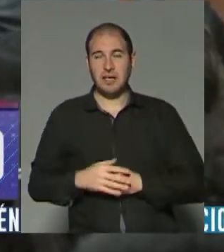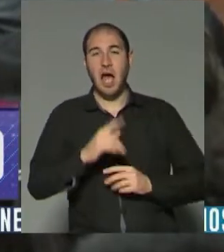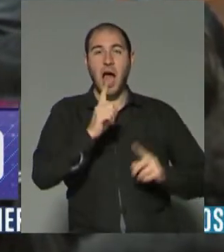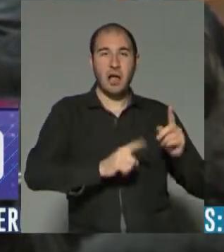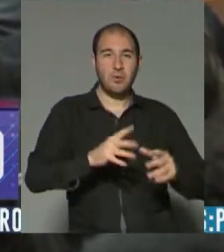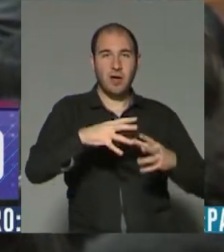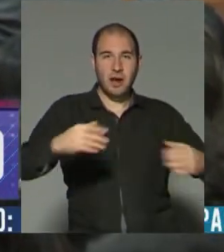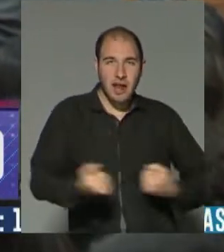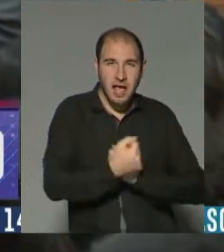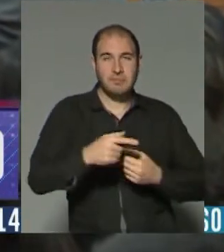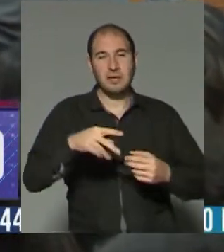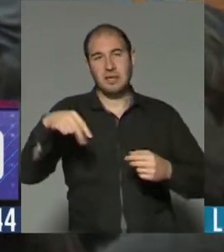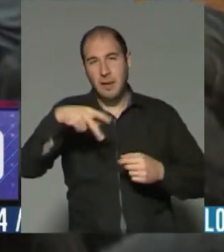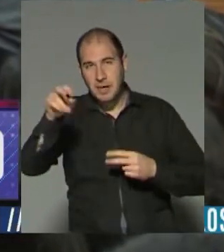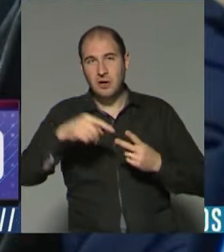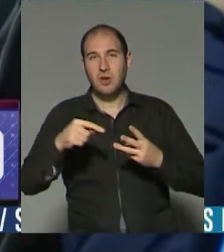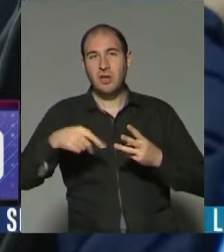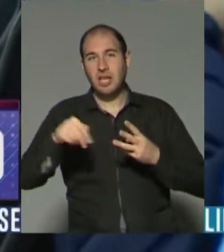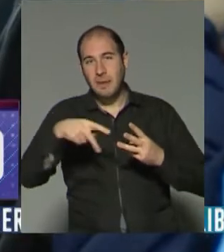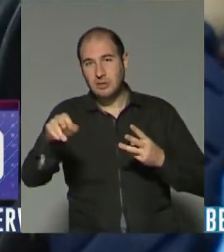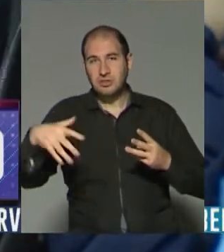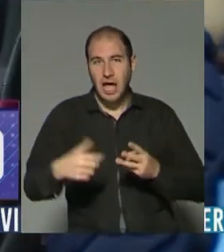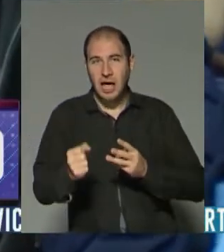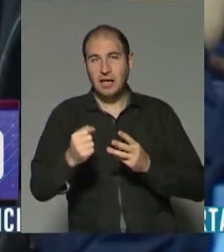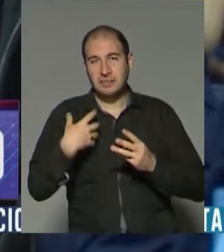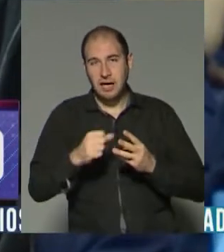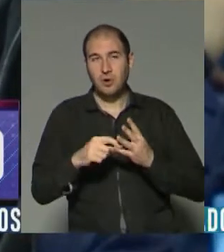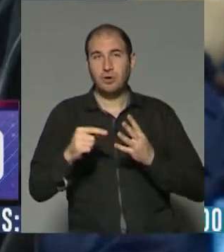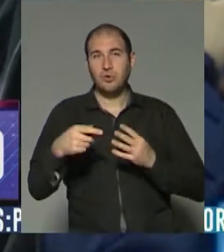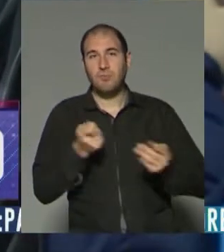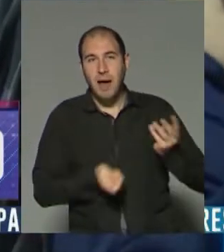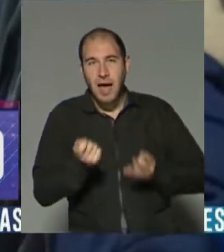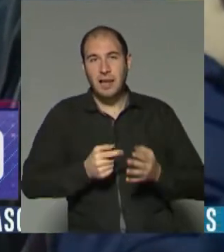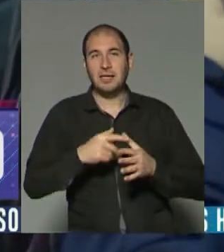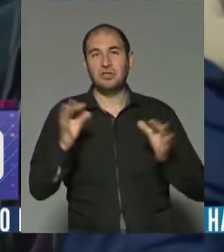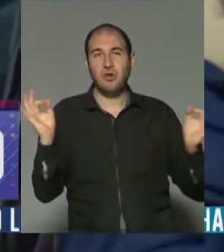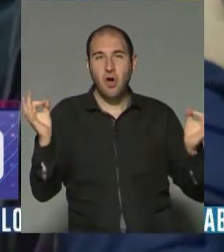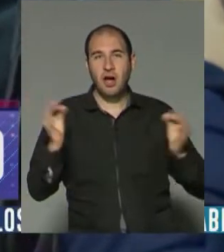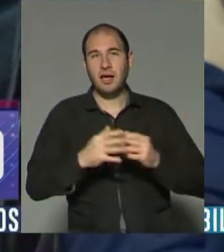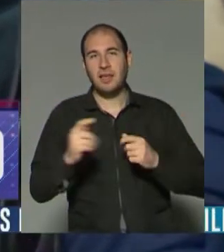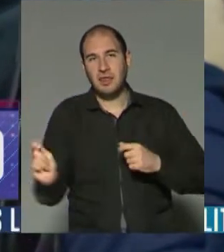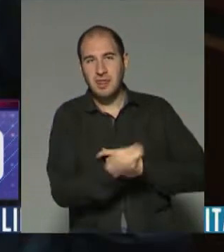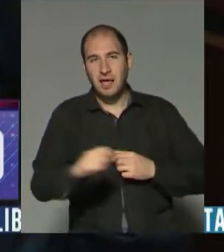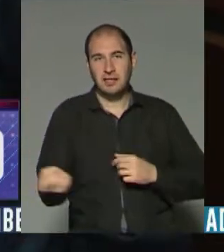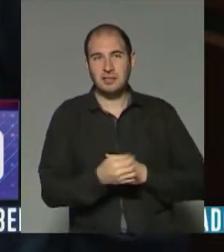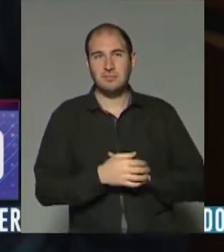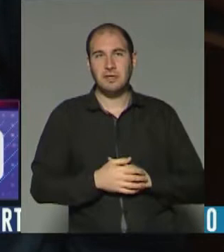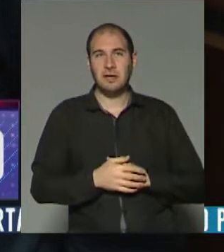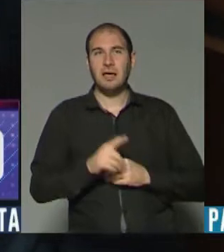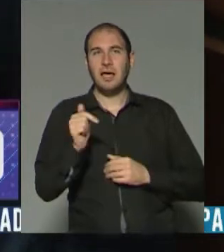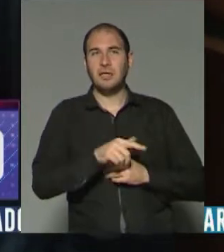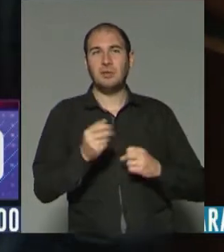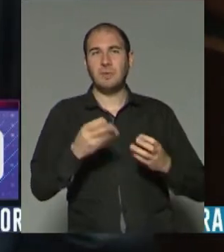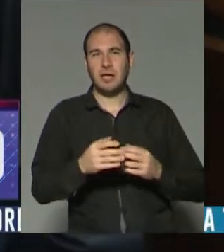van a tener rugby, senderismo, caminatas saludables, zumba, yoga, tenis. Esto corresponde